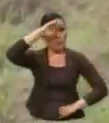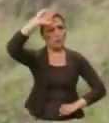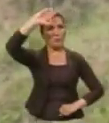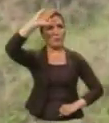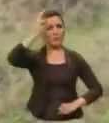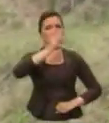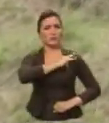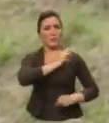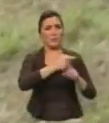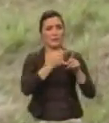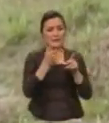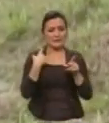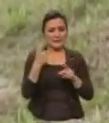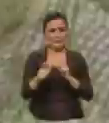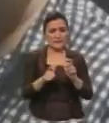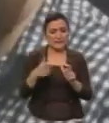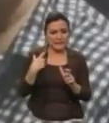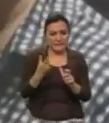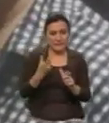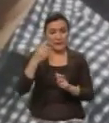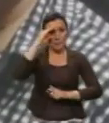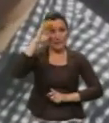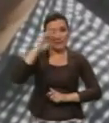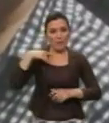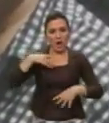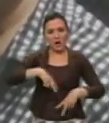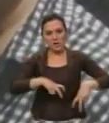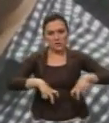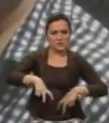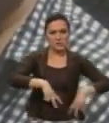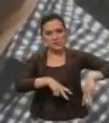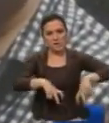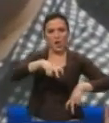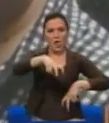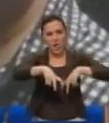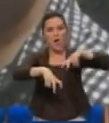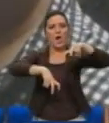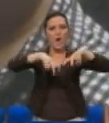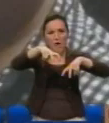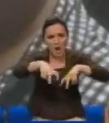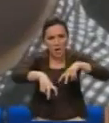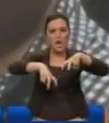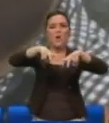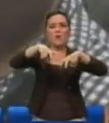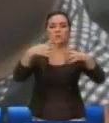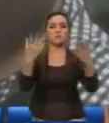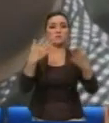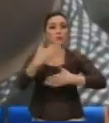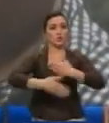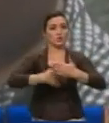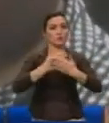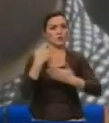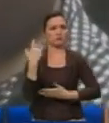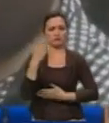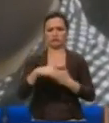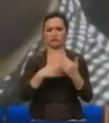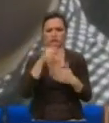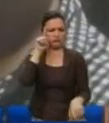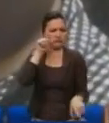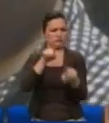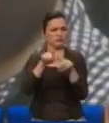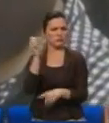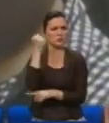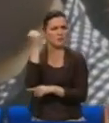Nacional y patrullas terrestres. Estamos tomando el procedimiento, se está realizando y se está tomando todo enmarcado en derecho. La doctora,